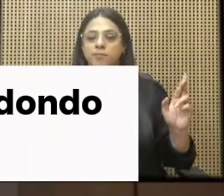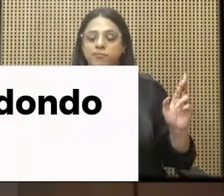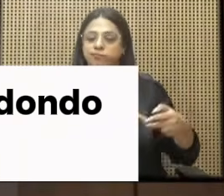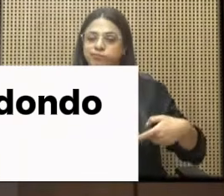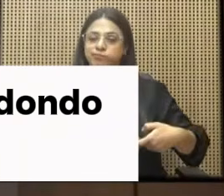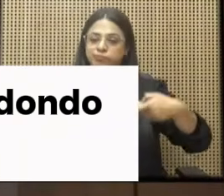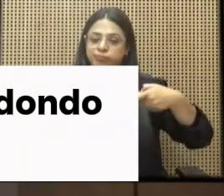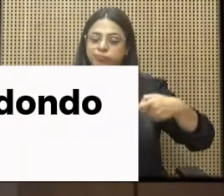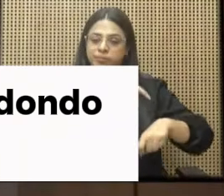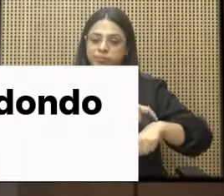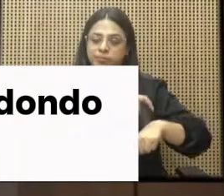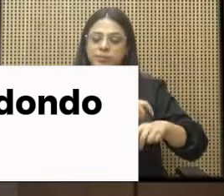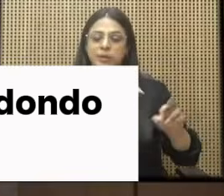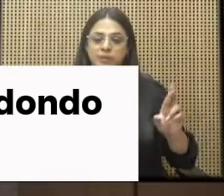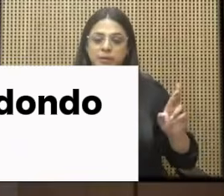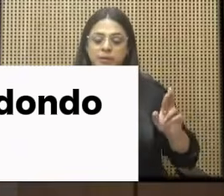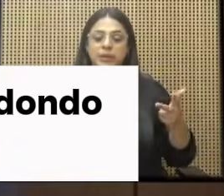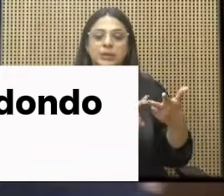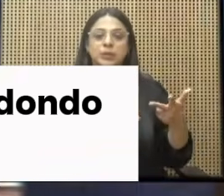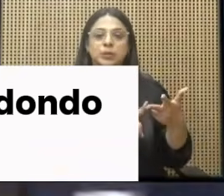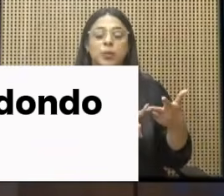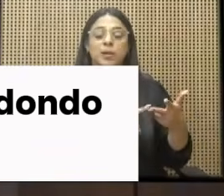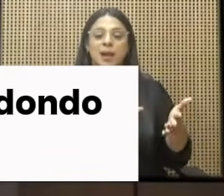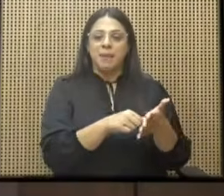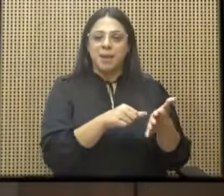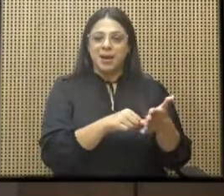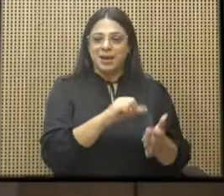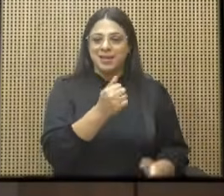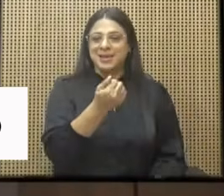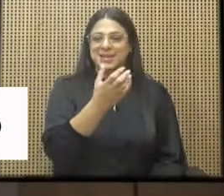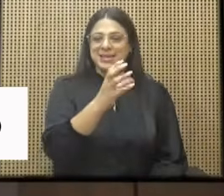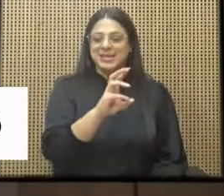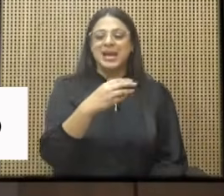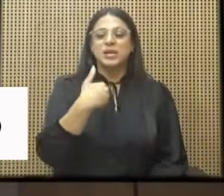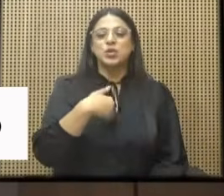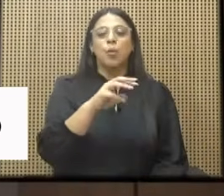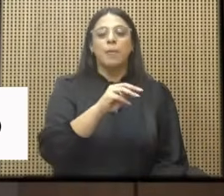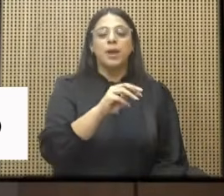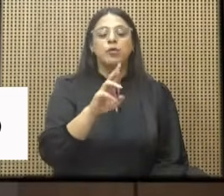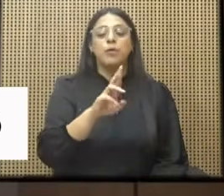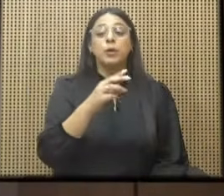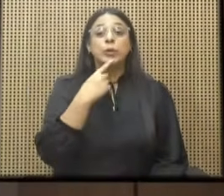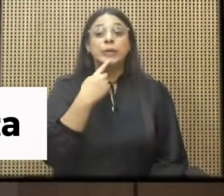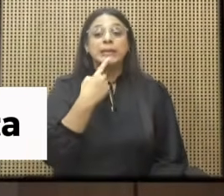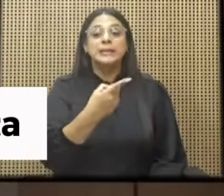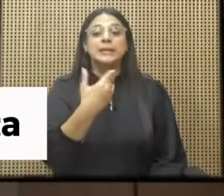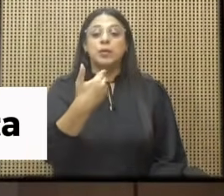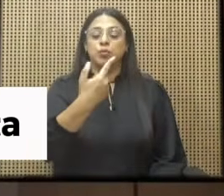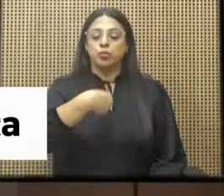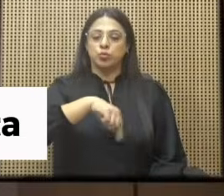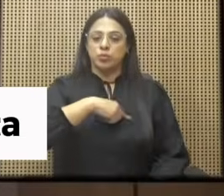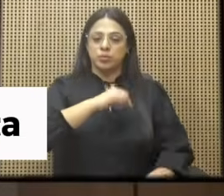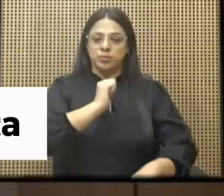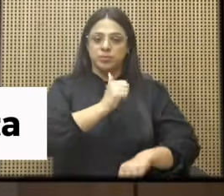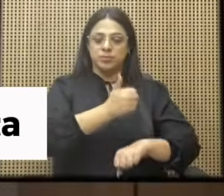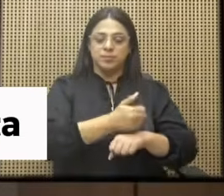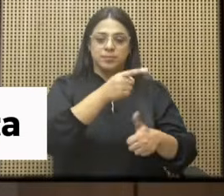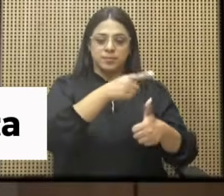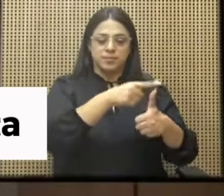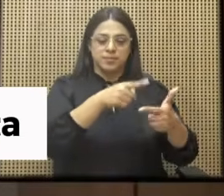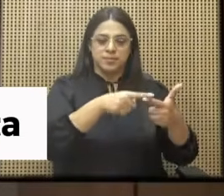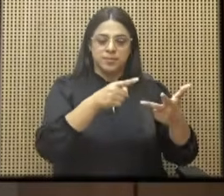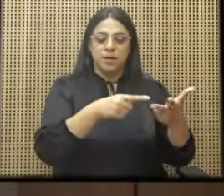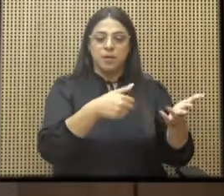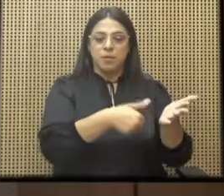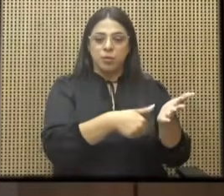página 16 de esa acta, don Mario Redondo dijo, conforme lo habíamos establecido, realizadas las 3 votaciones